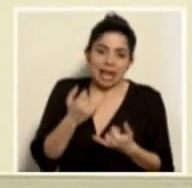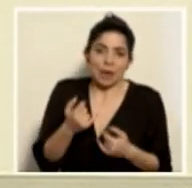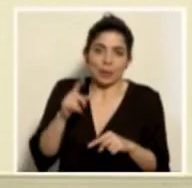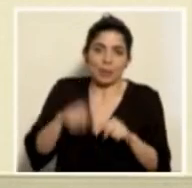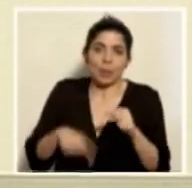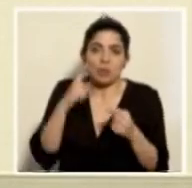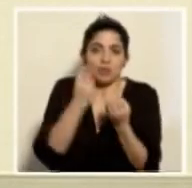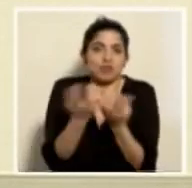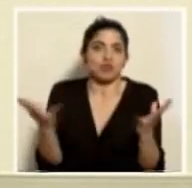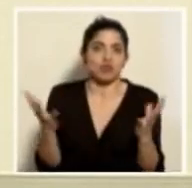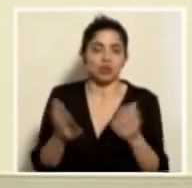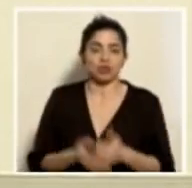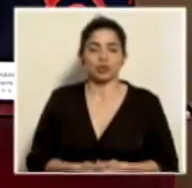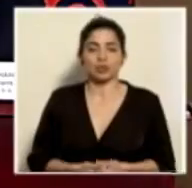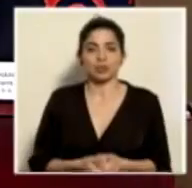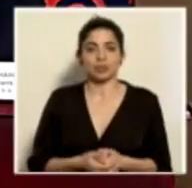disponible.